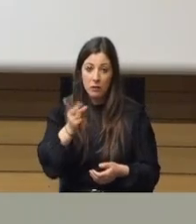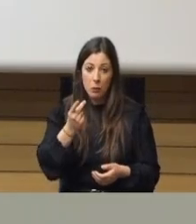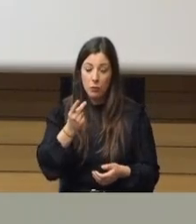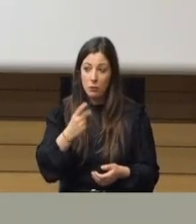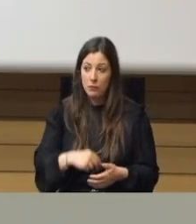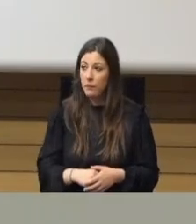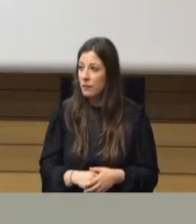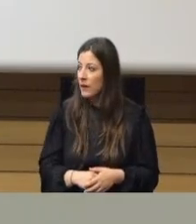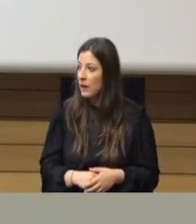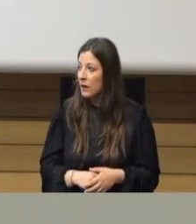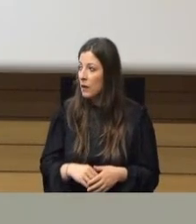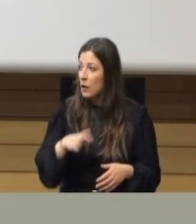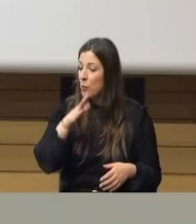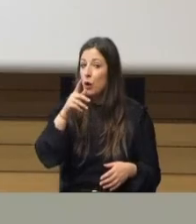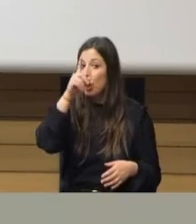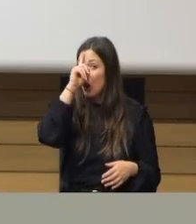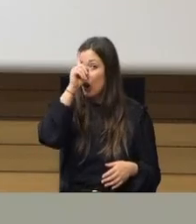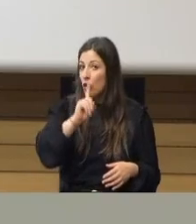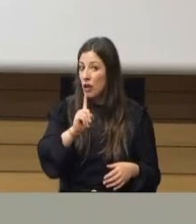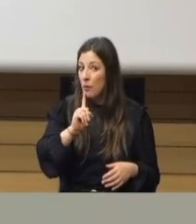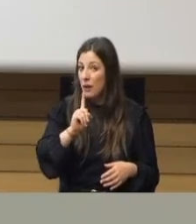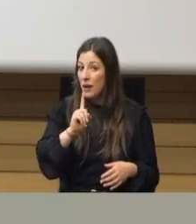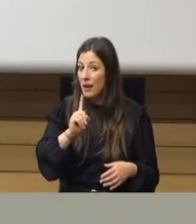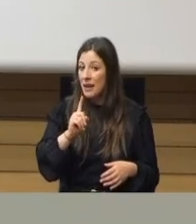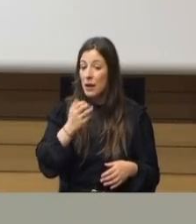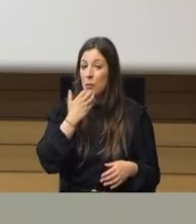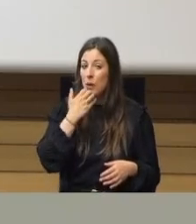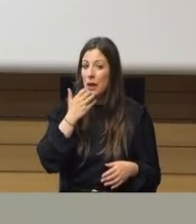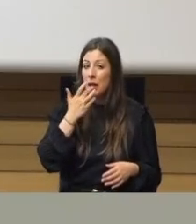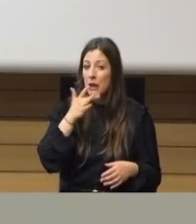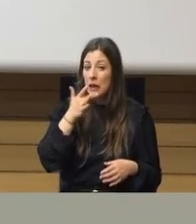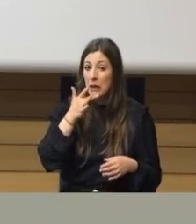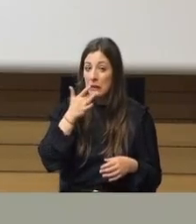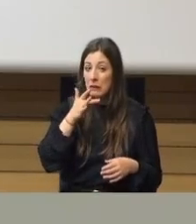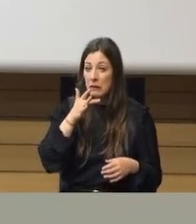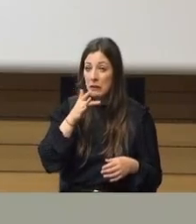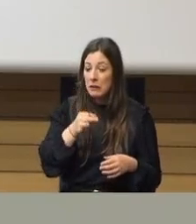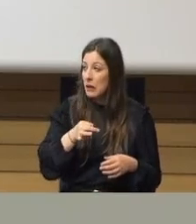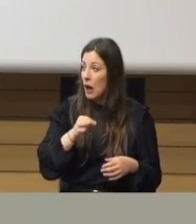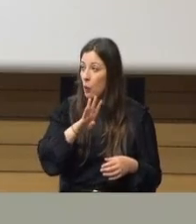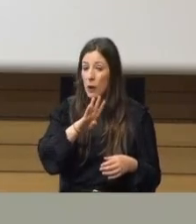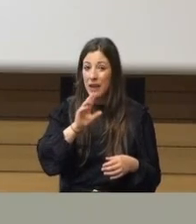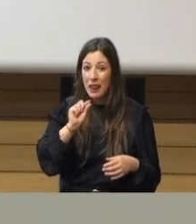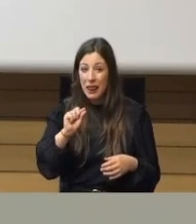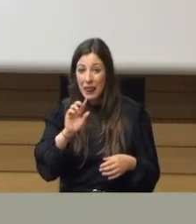Pero porque no sabe que el efecto del cristal aparece a los 45 minutos, por ejemplo, a los 35.